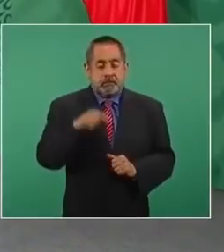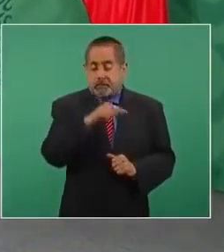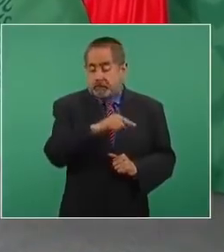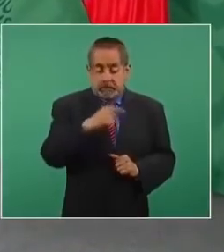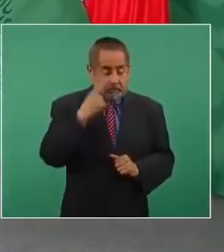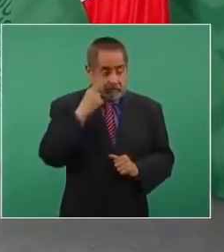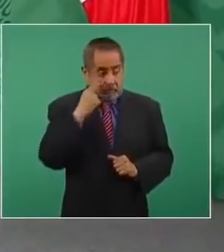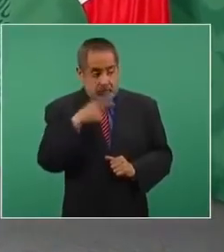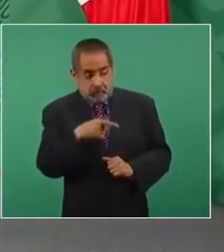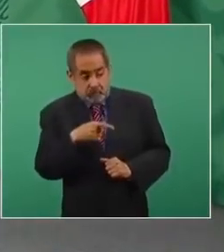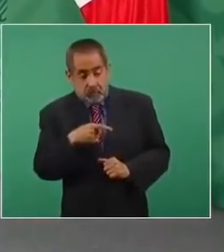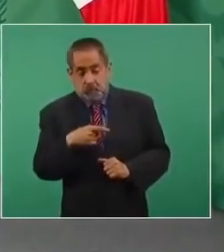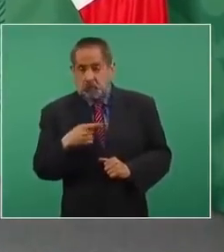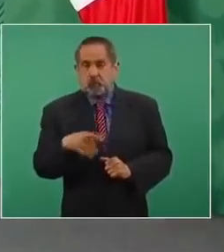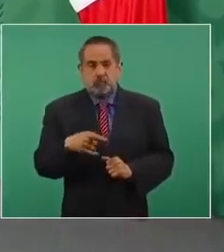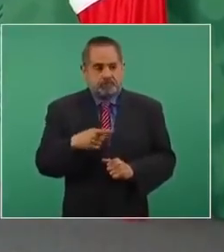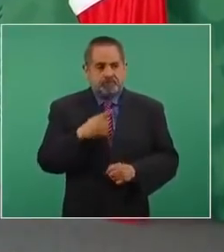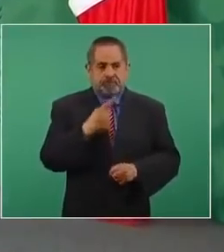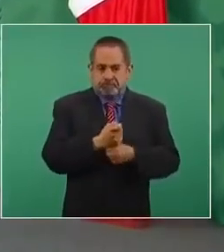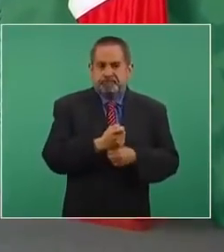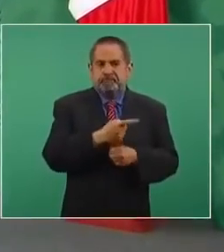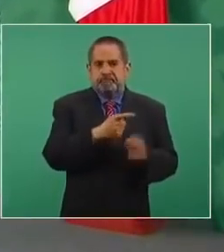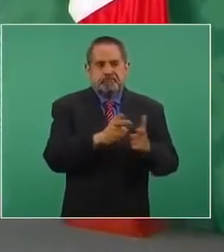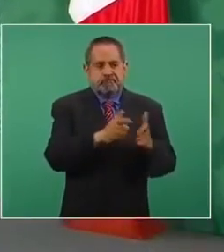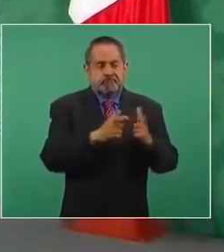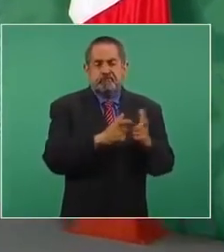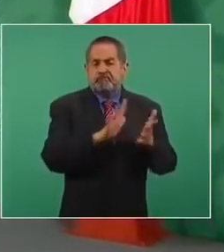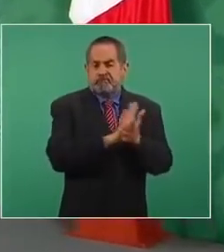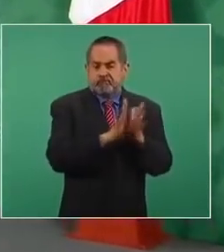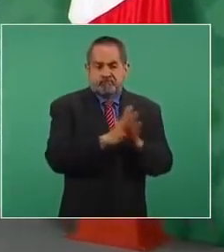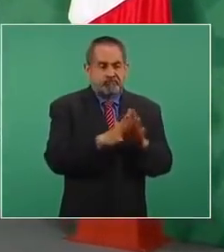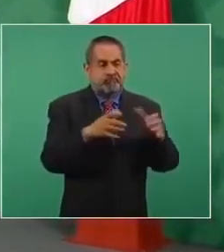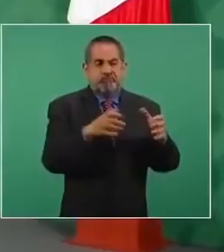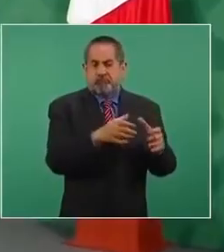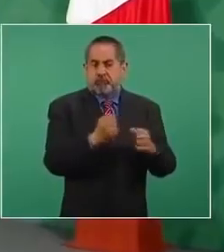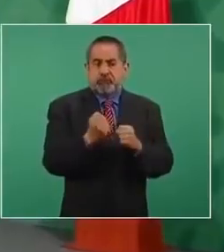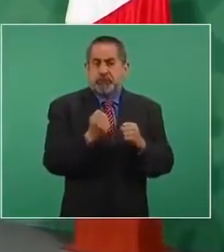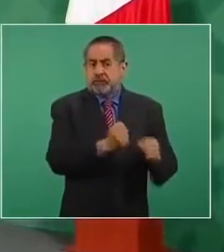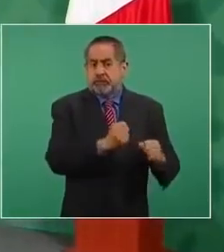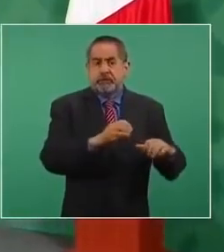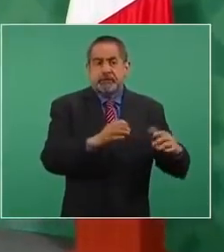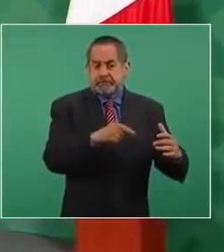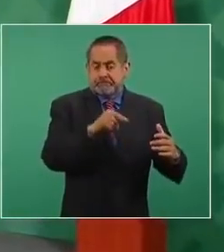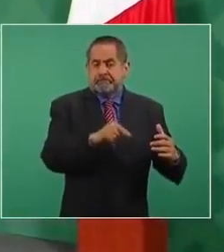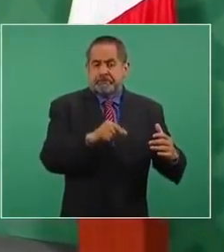predomina un grupo de la delincuencia organizada